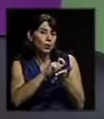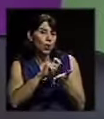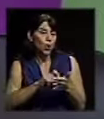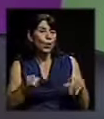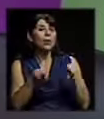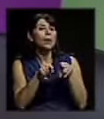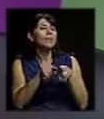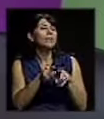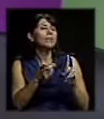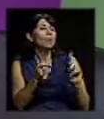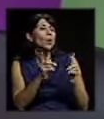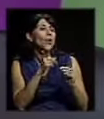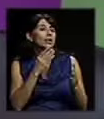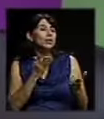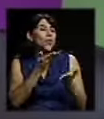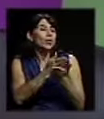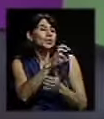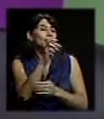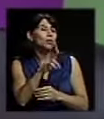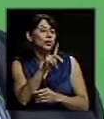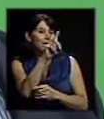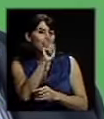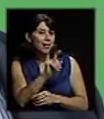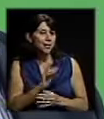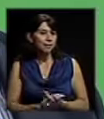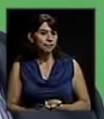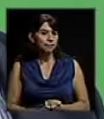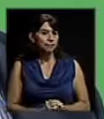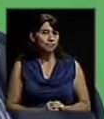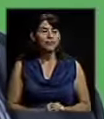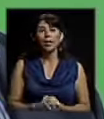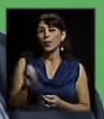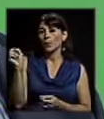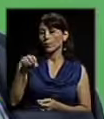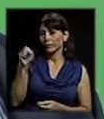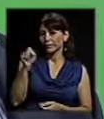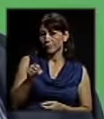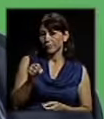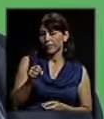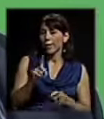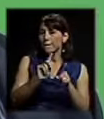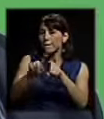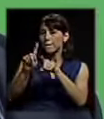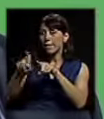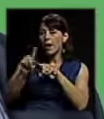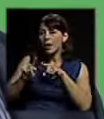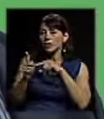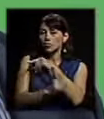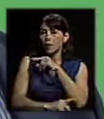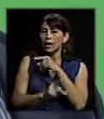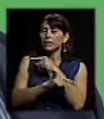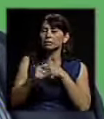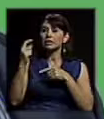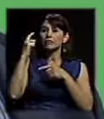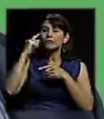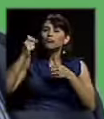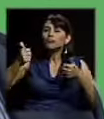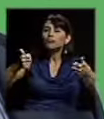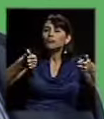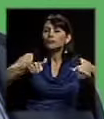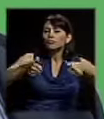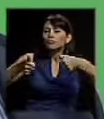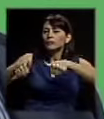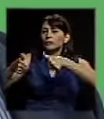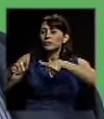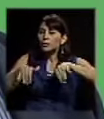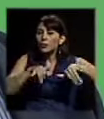de cuáles eran las propuestas que que llevaba a Costa Rica sí eh varios países coincidimos en varios de los